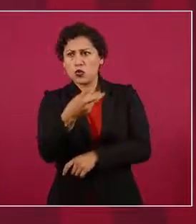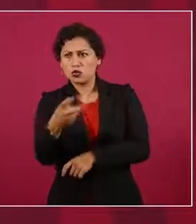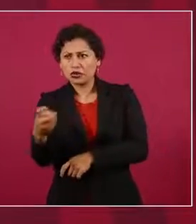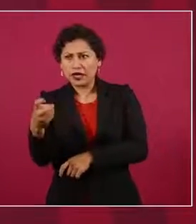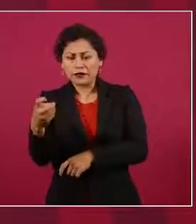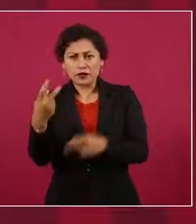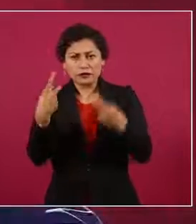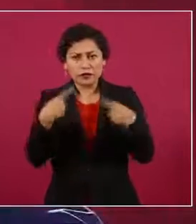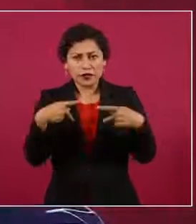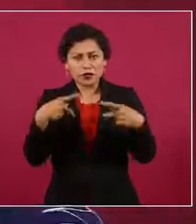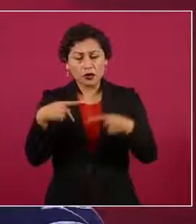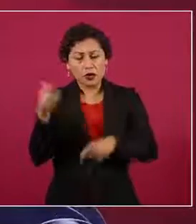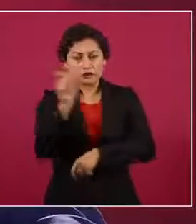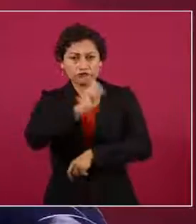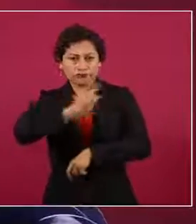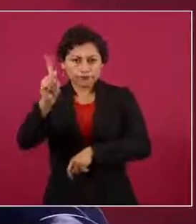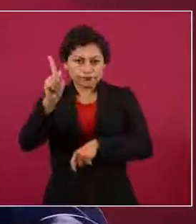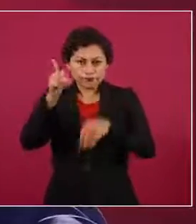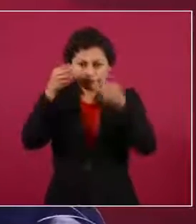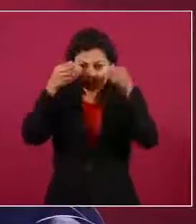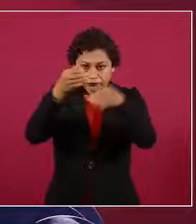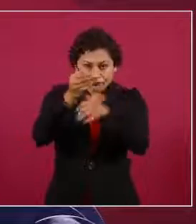Y son los que van